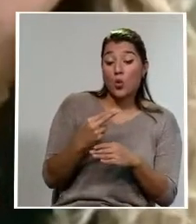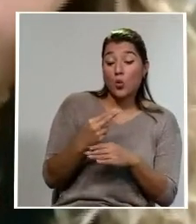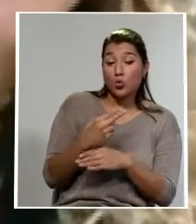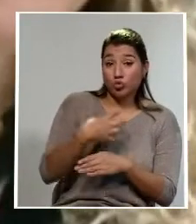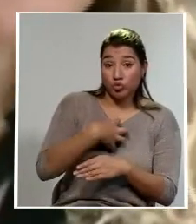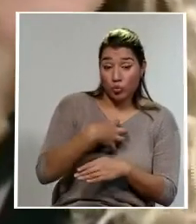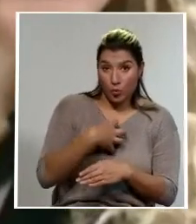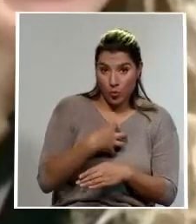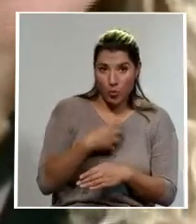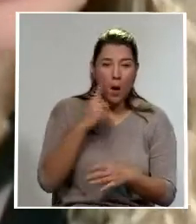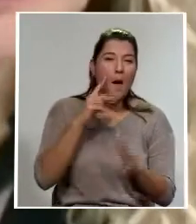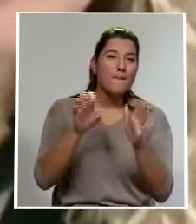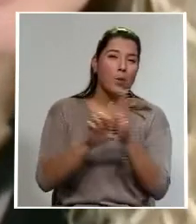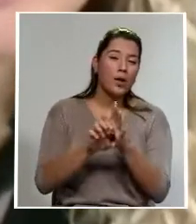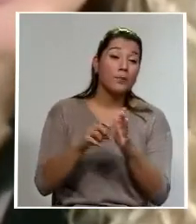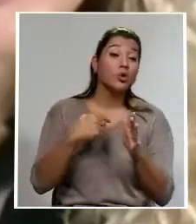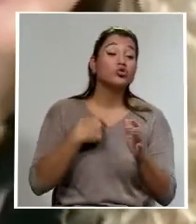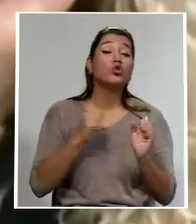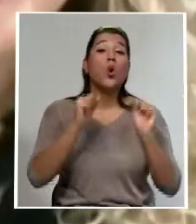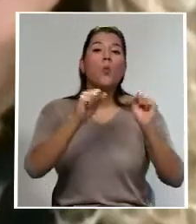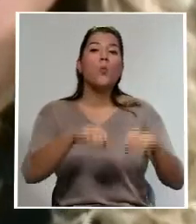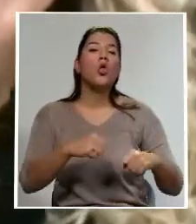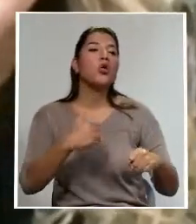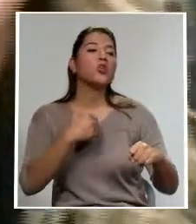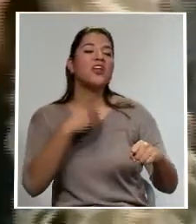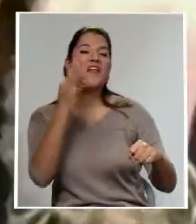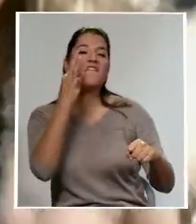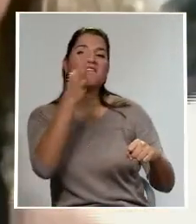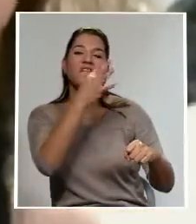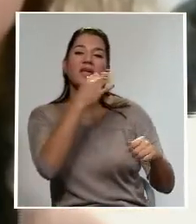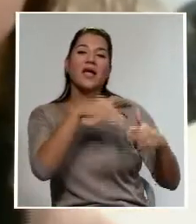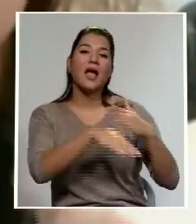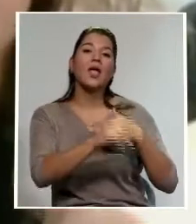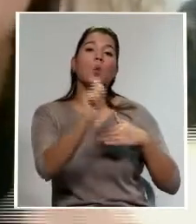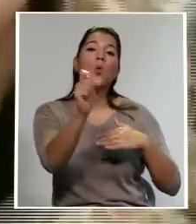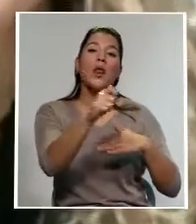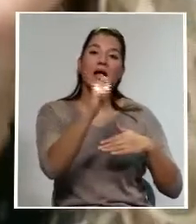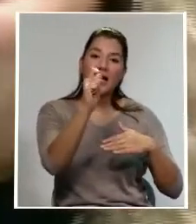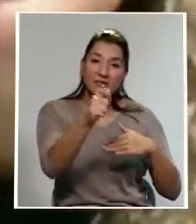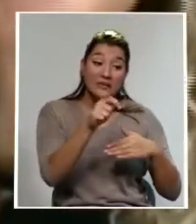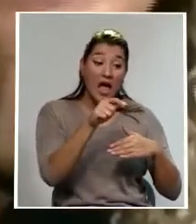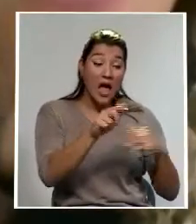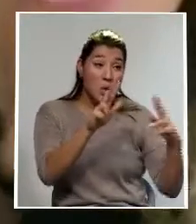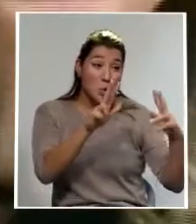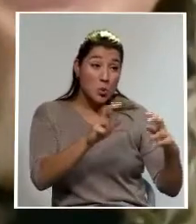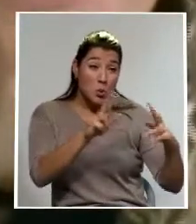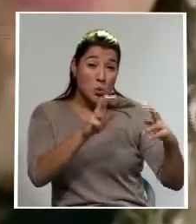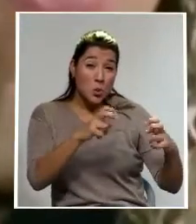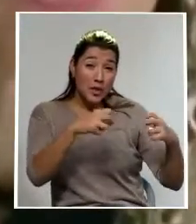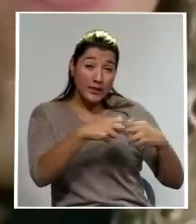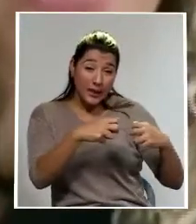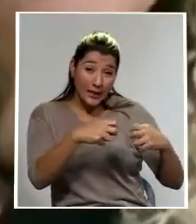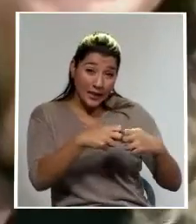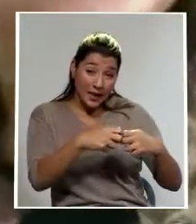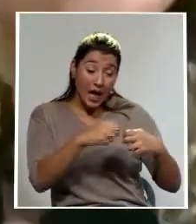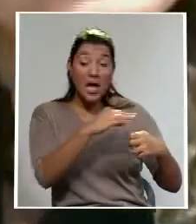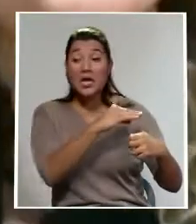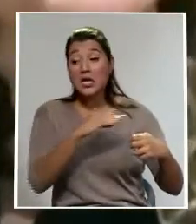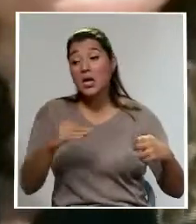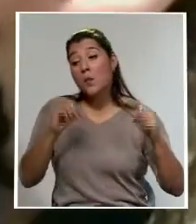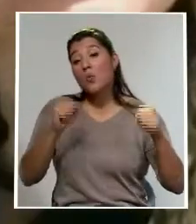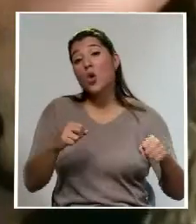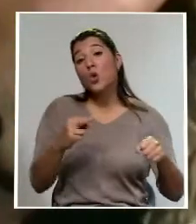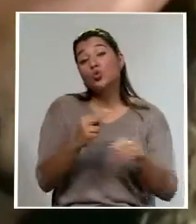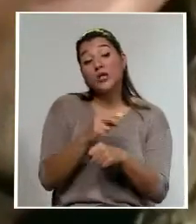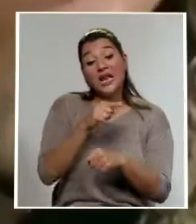una propiedad en Guanacaste y lo usaba en mi medidor en San José. Sin embargo, eso se eliminó para lograr